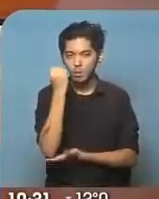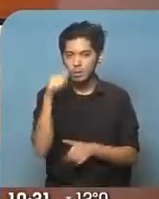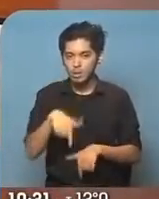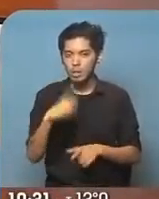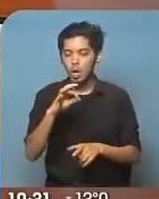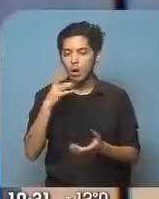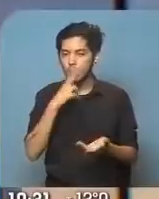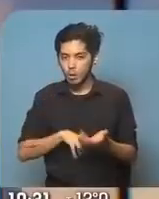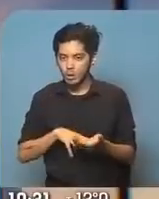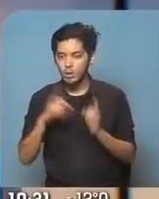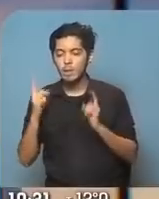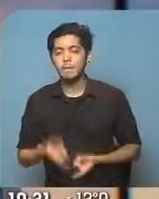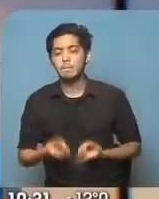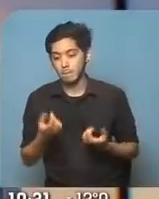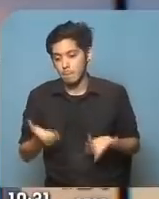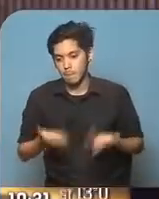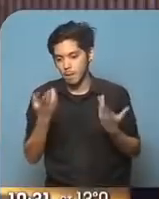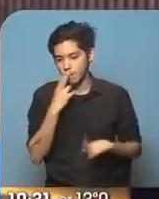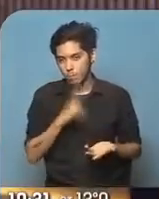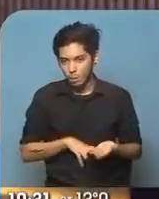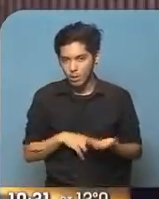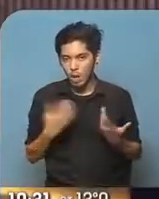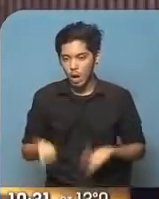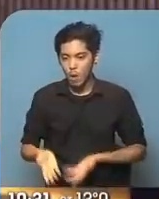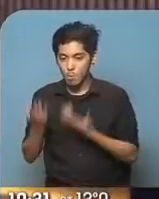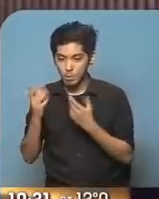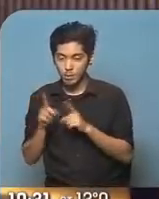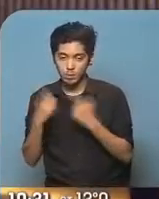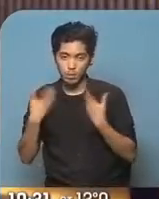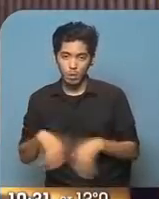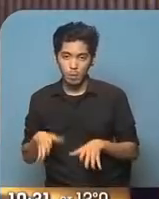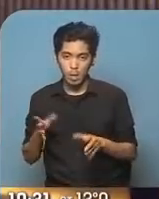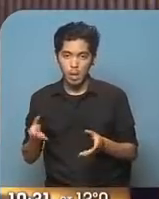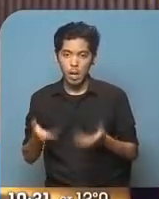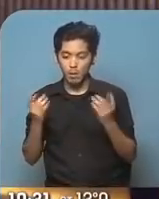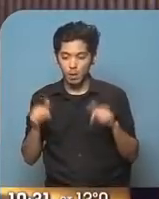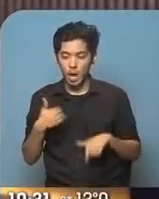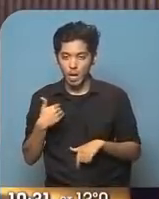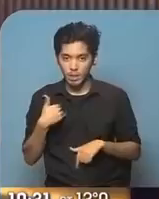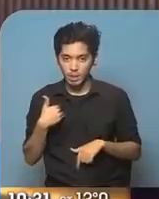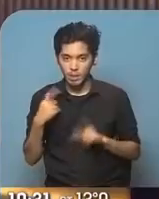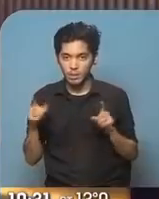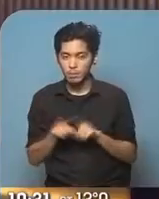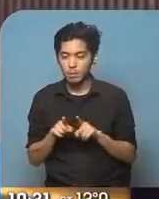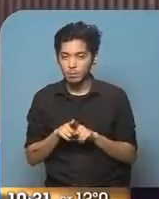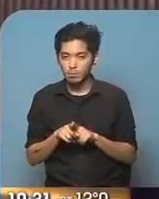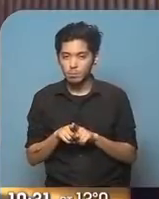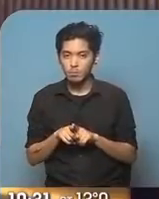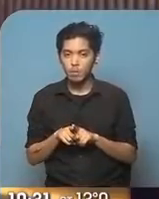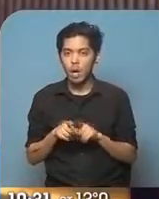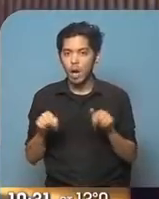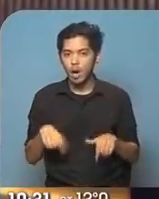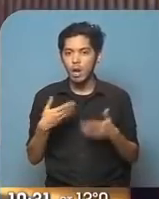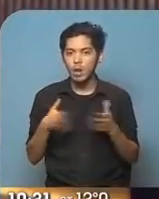porque por supuesto cuando aumentan las tarifas aumentan naturalmente la inflación en argentina y lo mismo sucede ahora con la